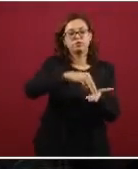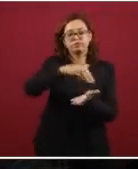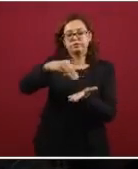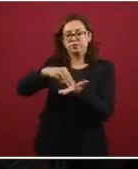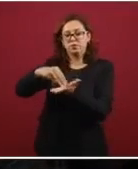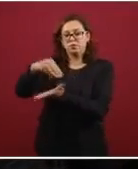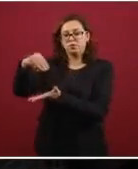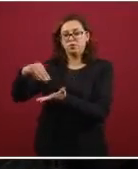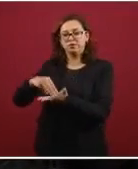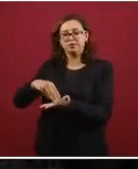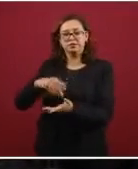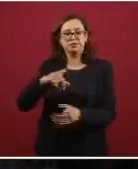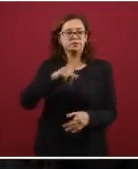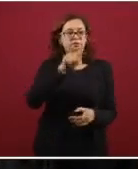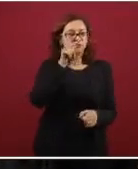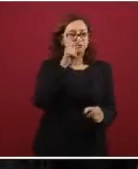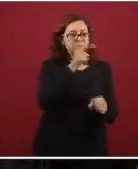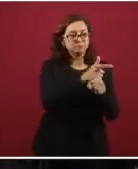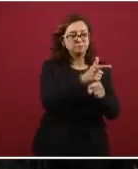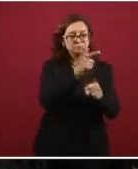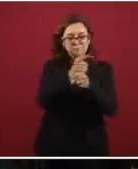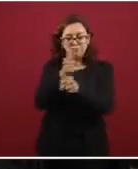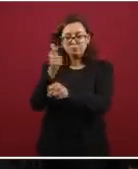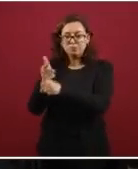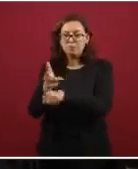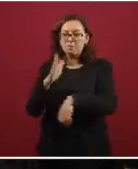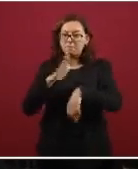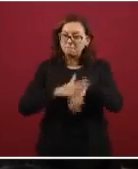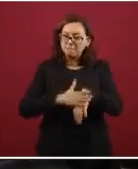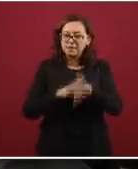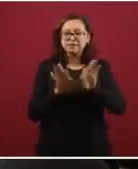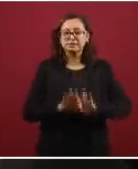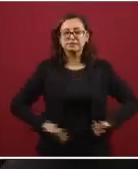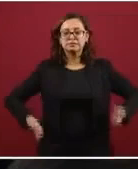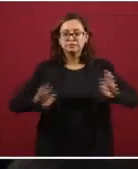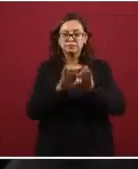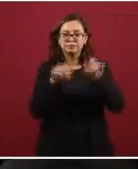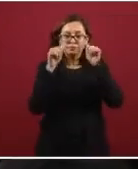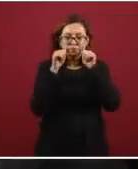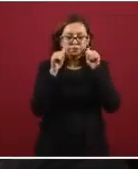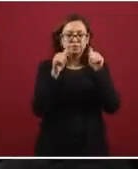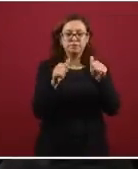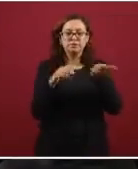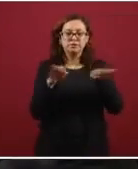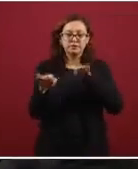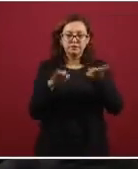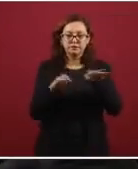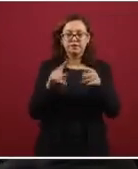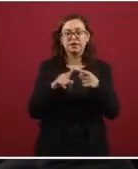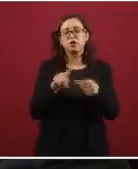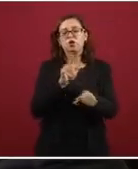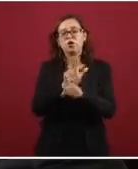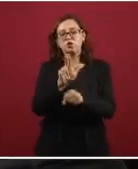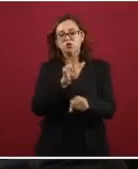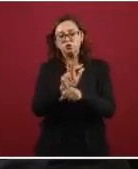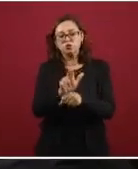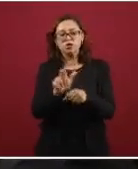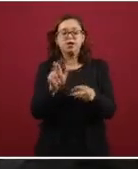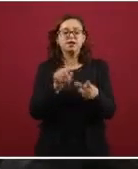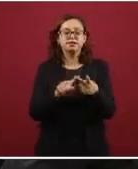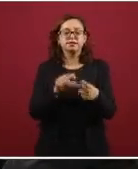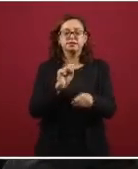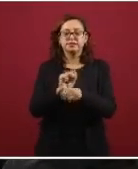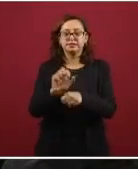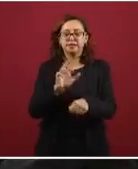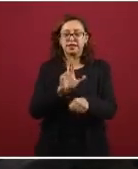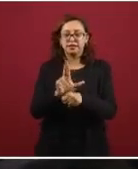énfasis o localidades en Honduras, El Salvador y, en su caso, con